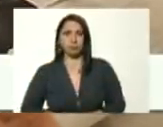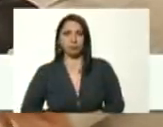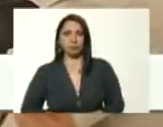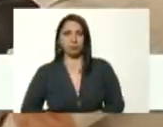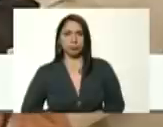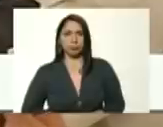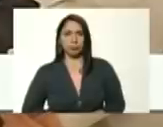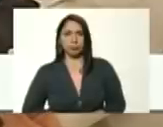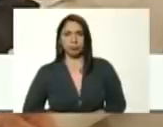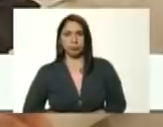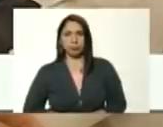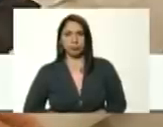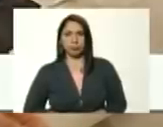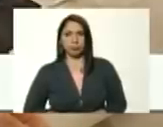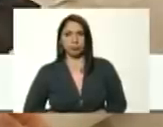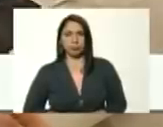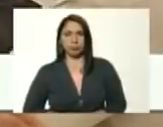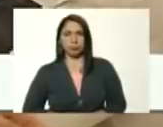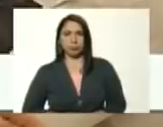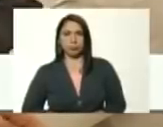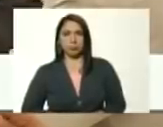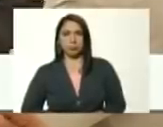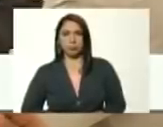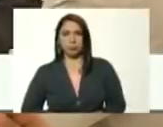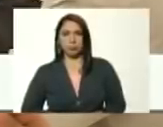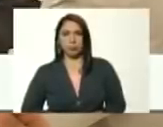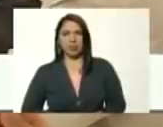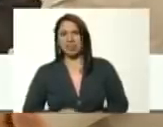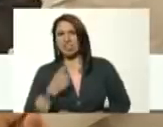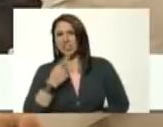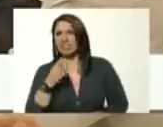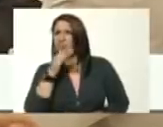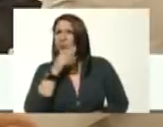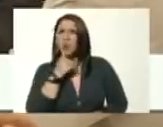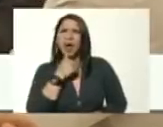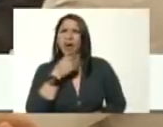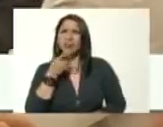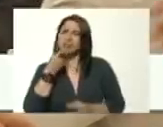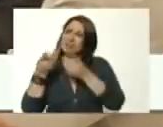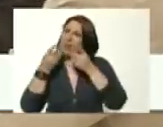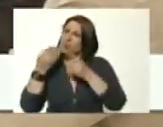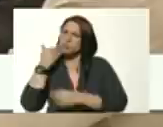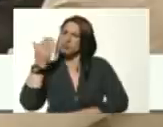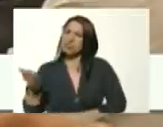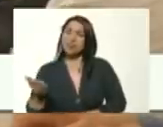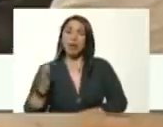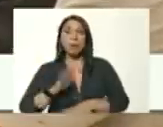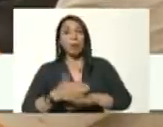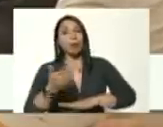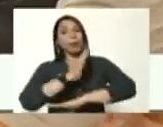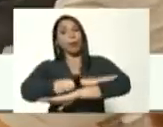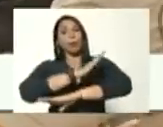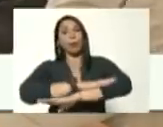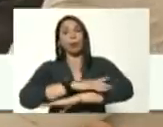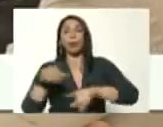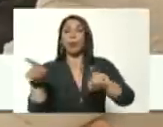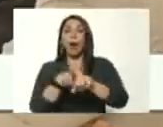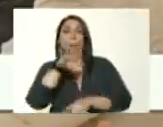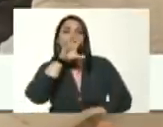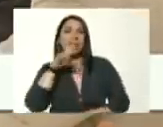había descalificado el diálogo porque lo que se estaban comportando como los perros de la guerra